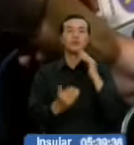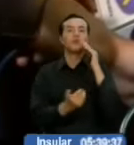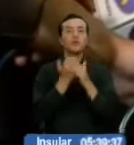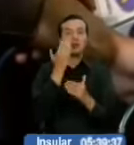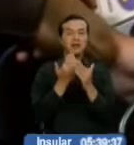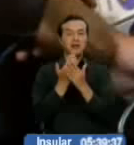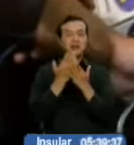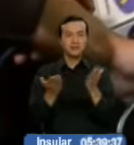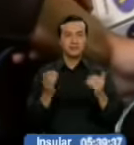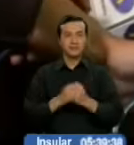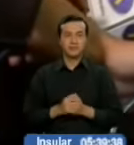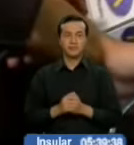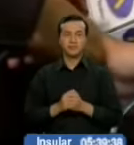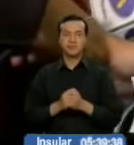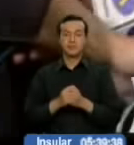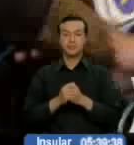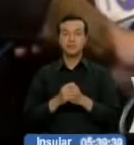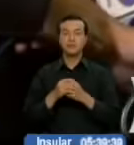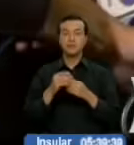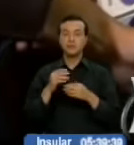educativas. Una estructura de